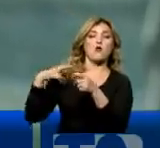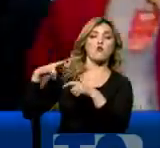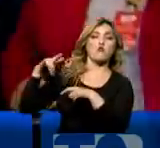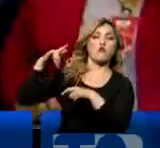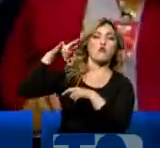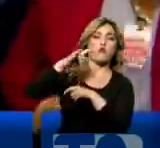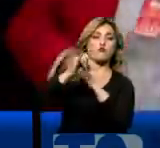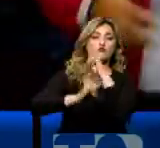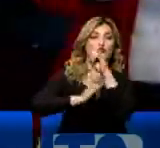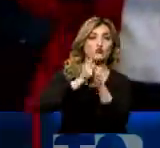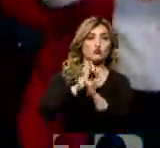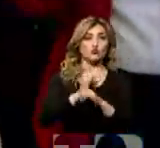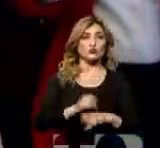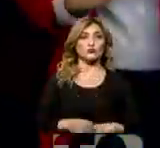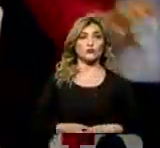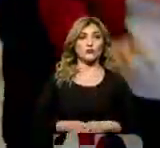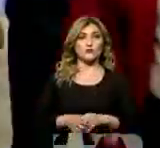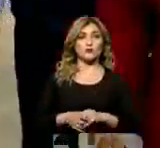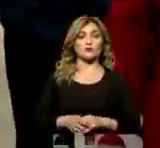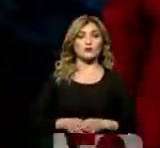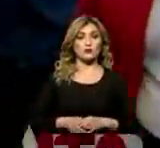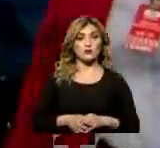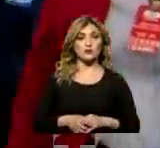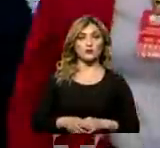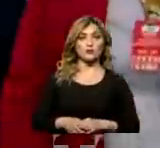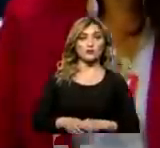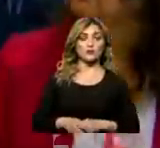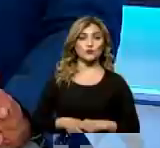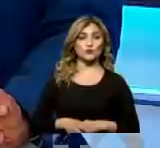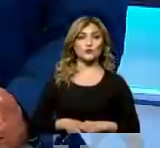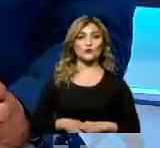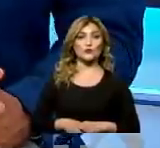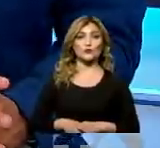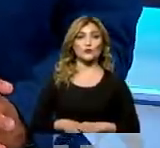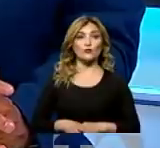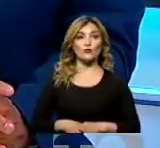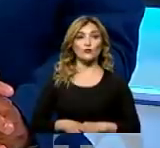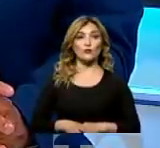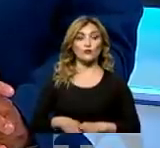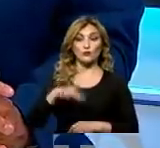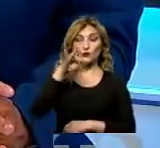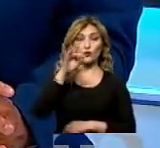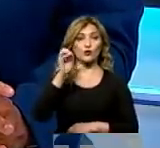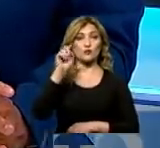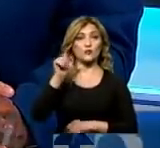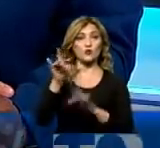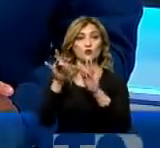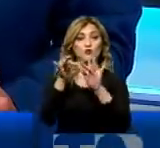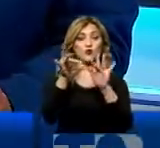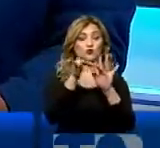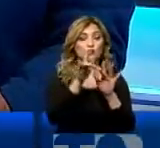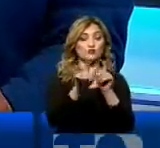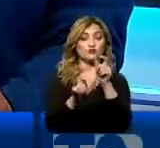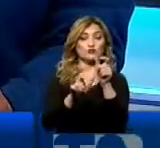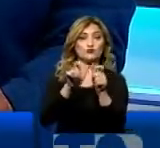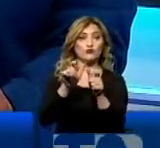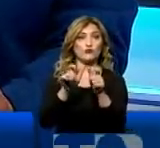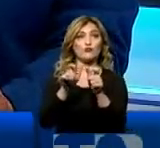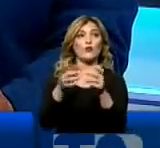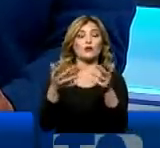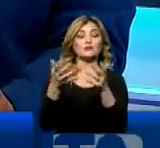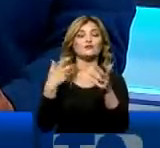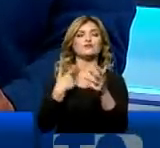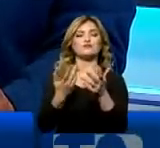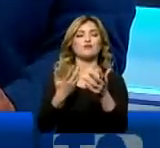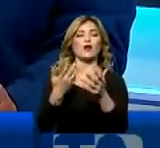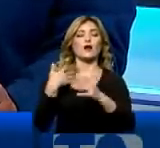internacionales. En Guayaquil, Carlos Acoto, 24 horas. 80.000 contactos ciudadanos han recibido las plataformas